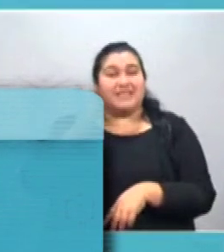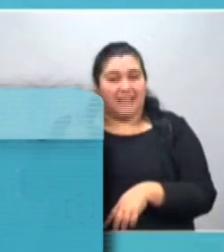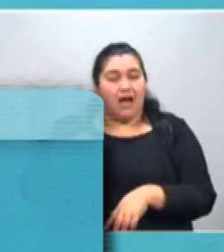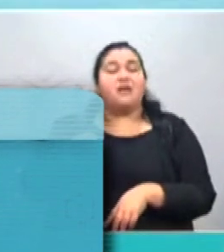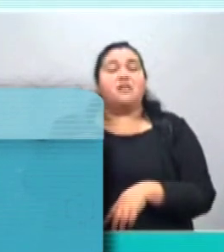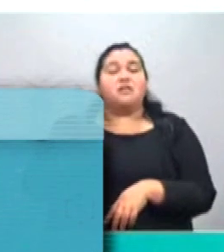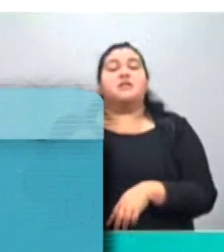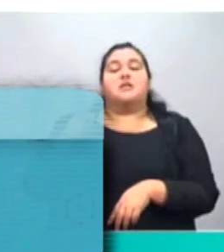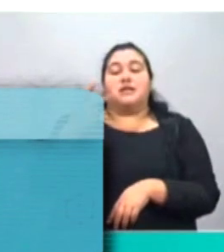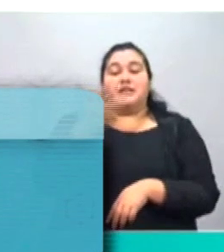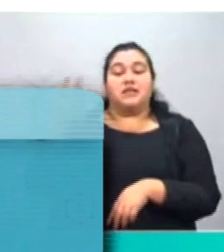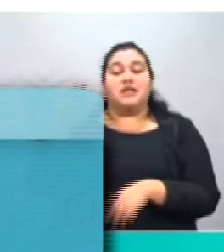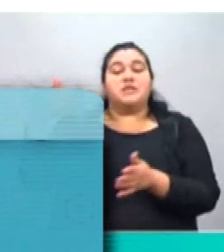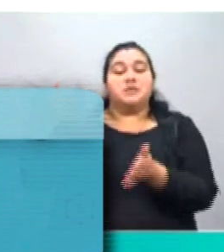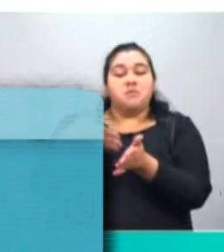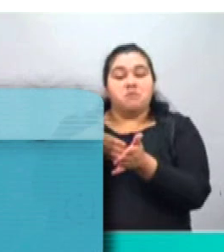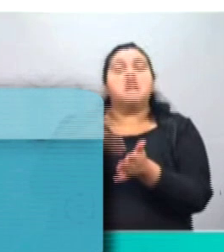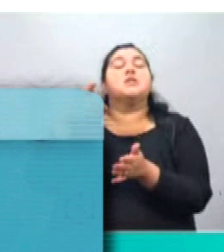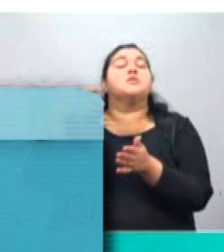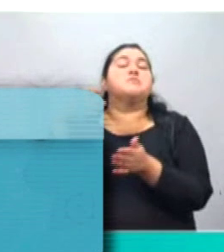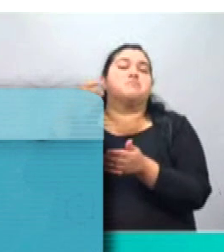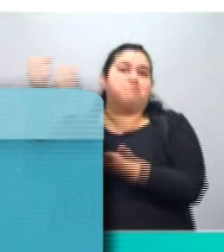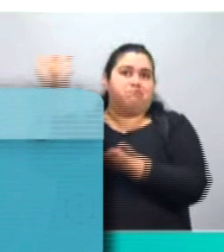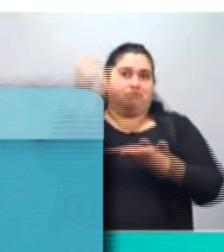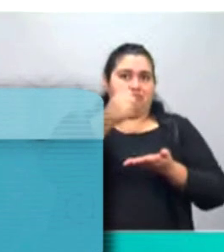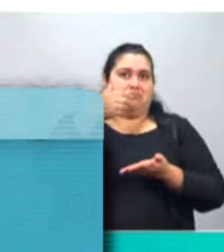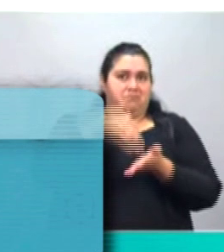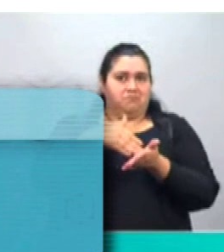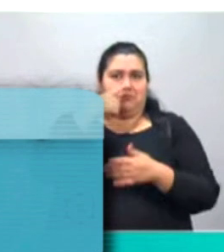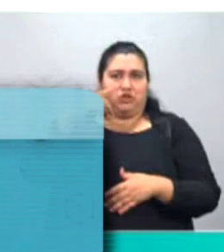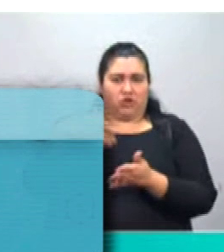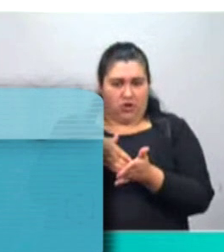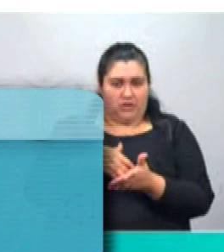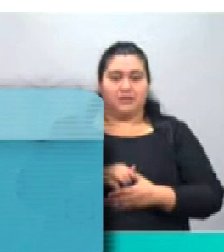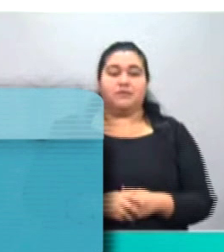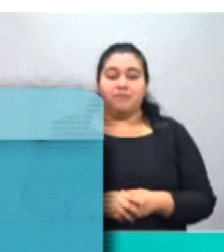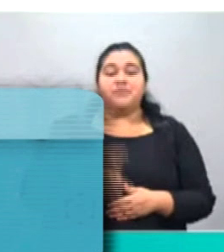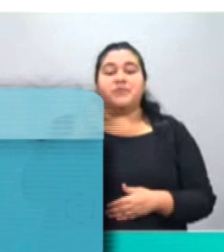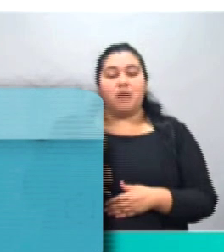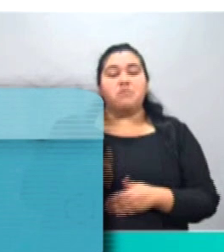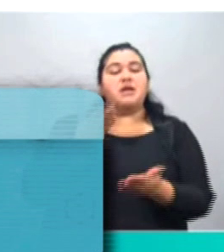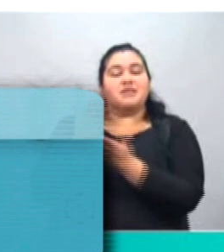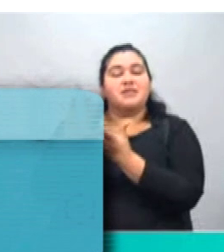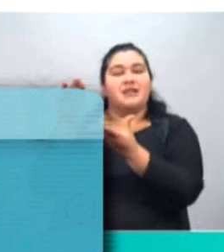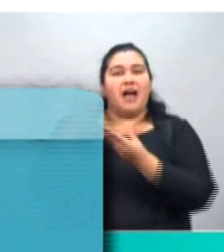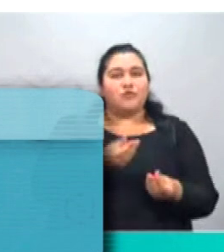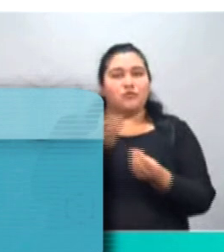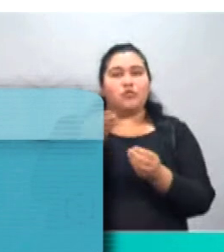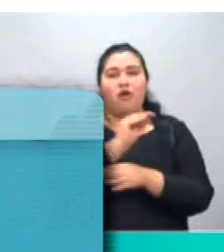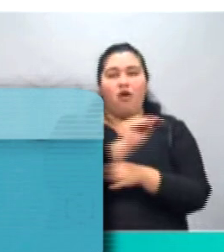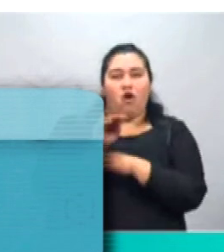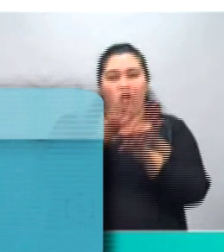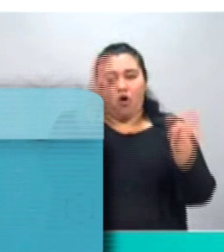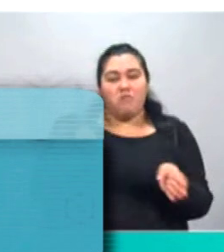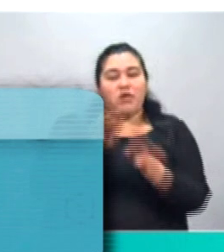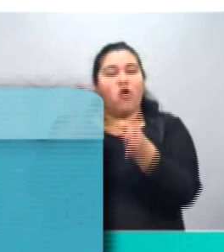girar 33.000 millones de pesos, de acuerdo a lo que estaba previsto. También hemos solicitado asistencia para comedores del orden de